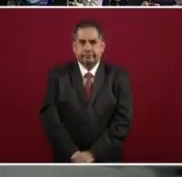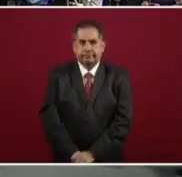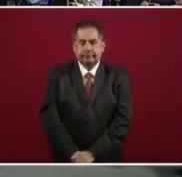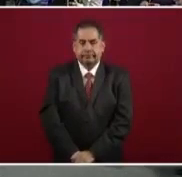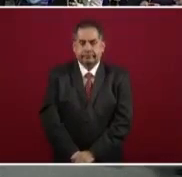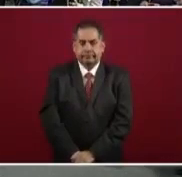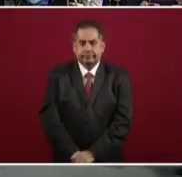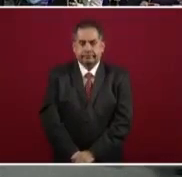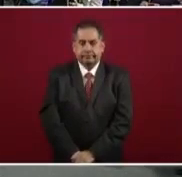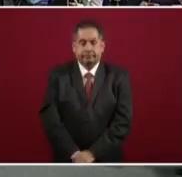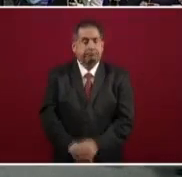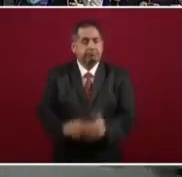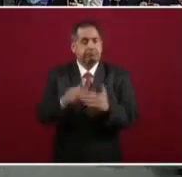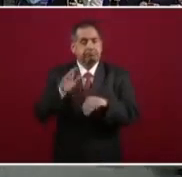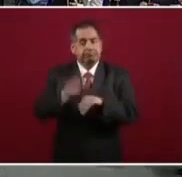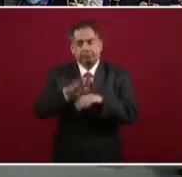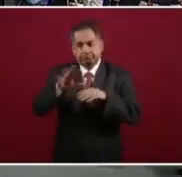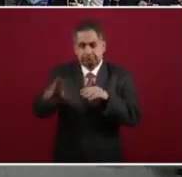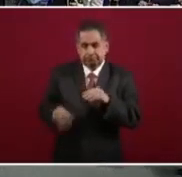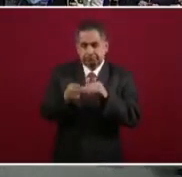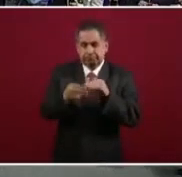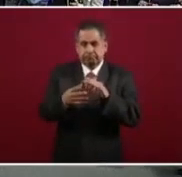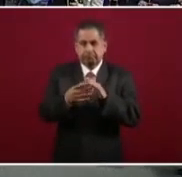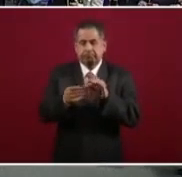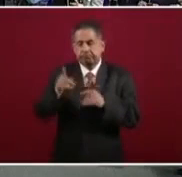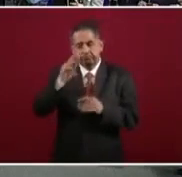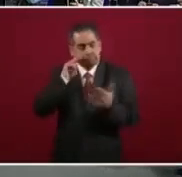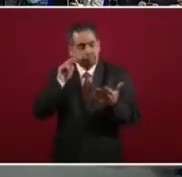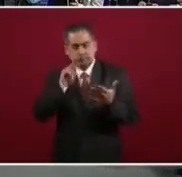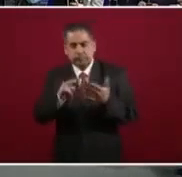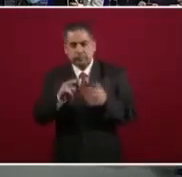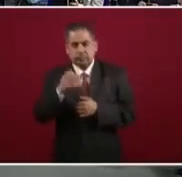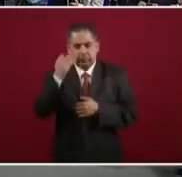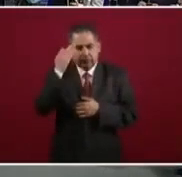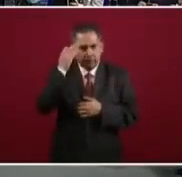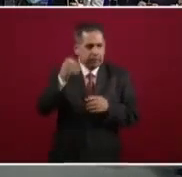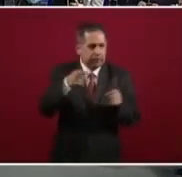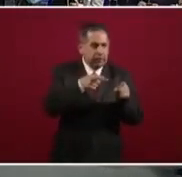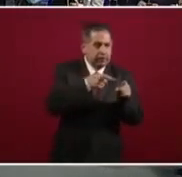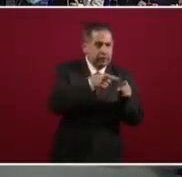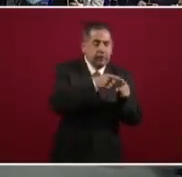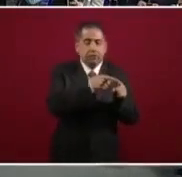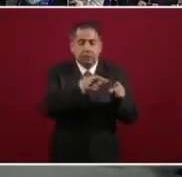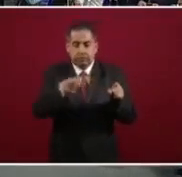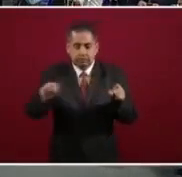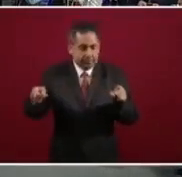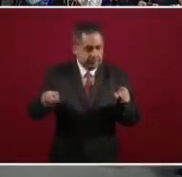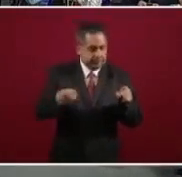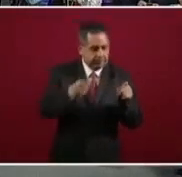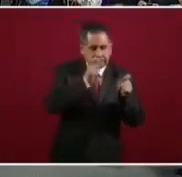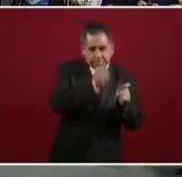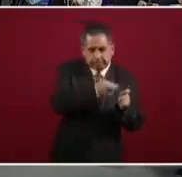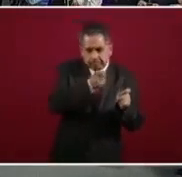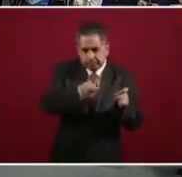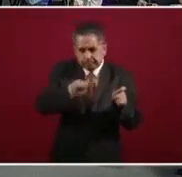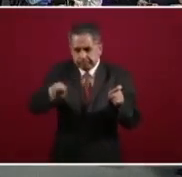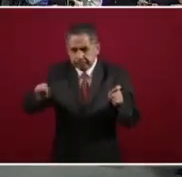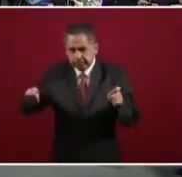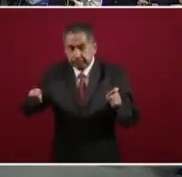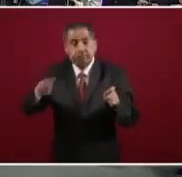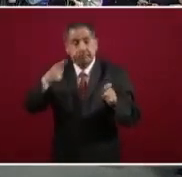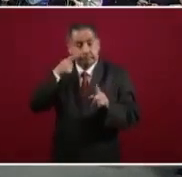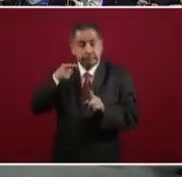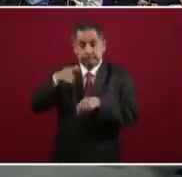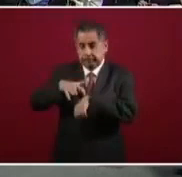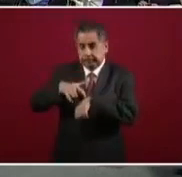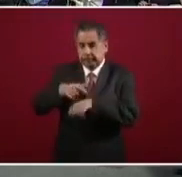tiene agregando si ustedes observan la línea de tiempo ahí tenemos la hora en que llega